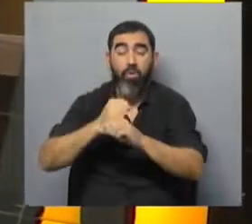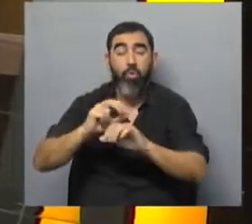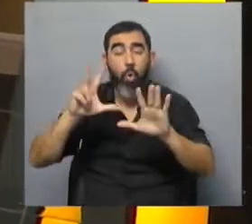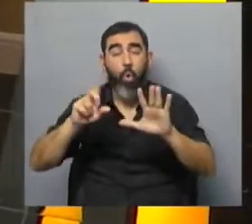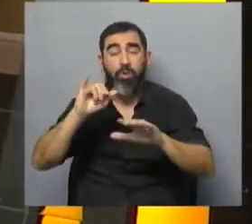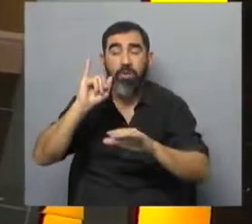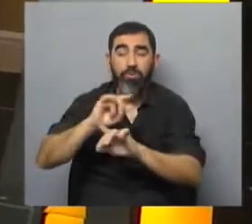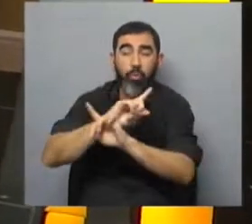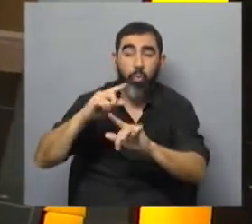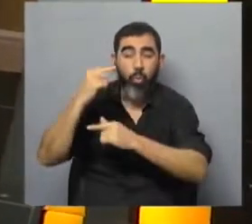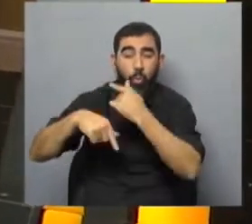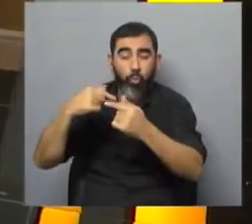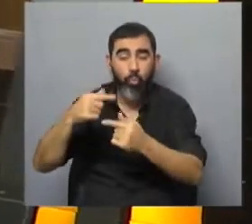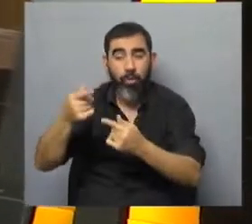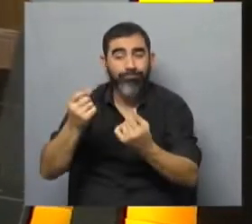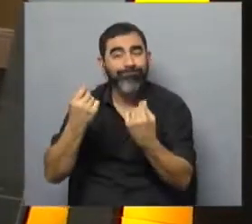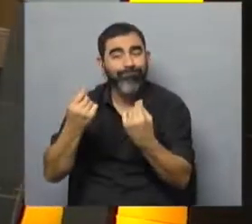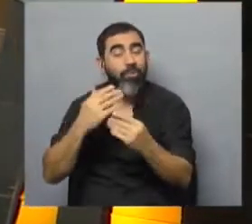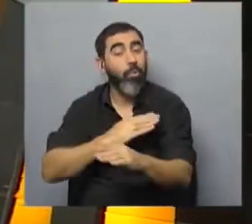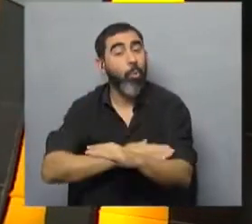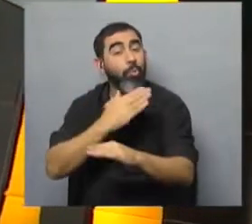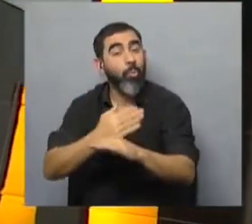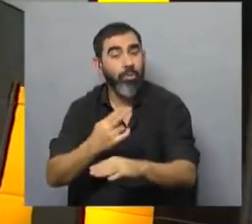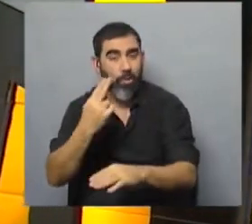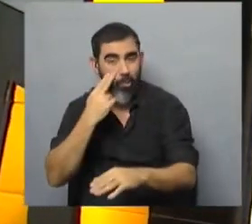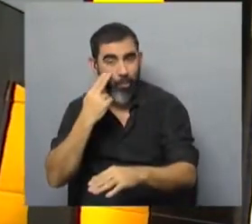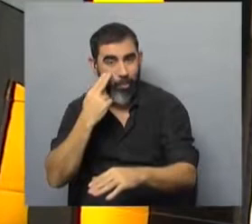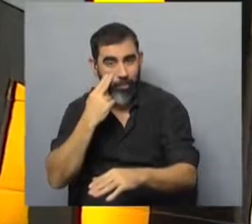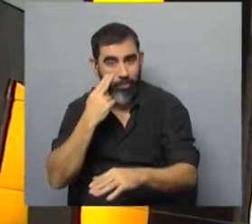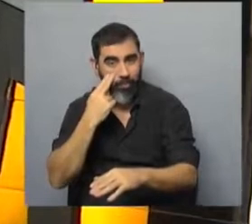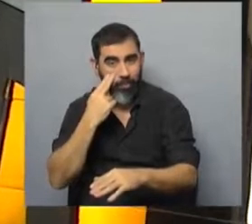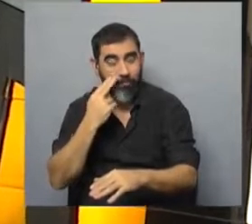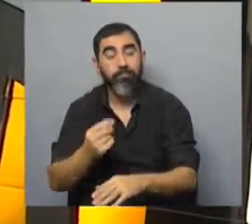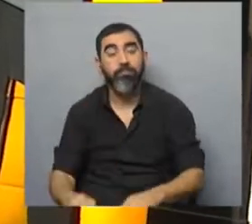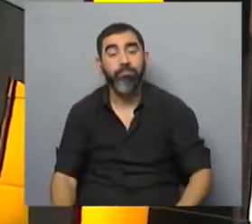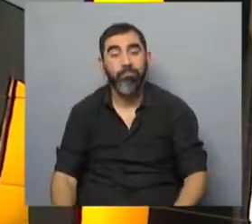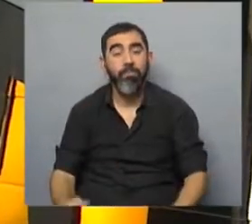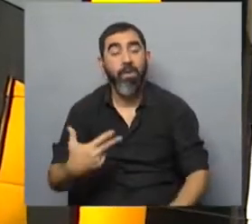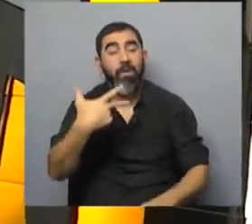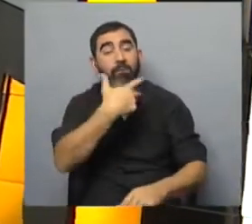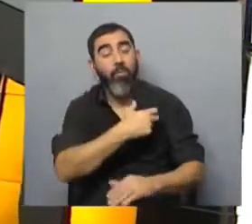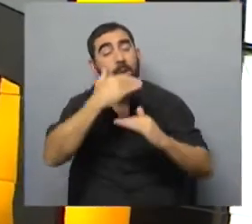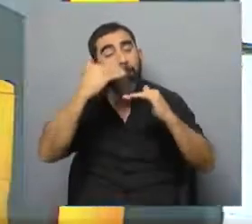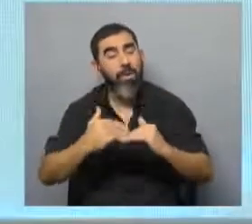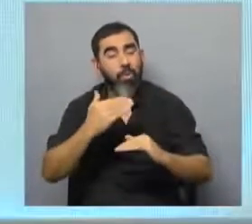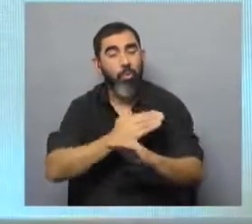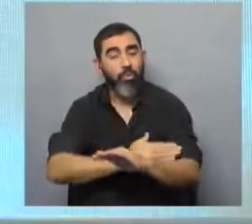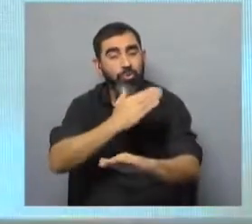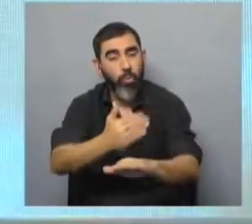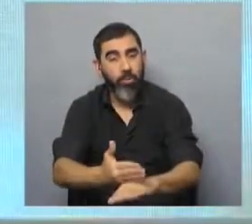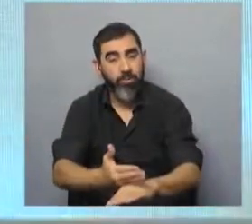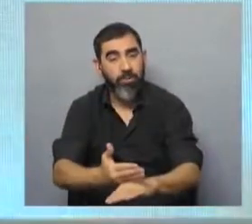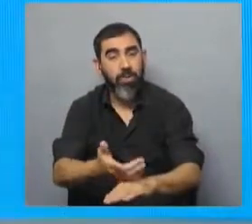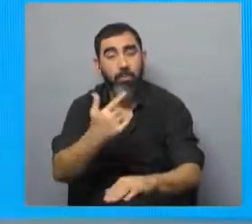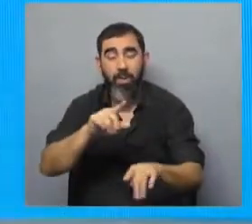seguirnos vacunando, era eso también, los efectos secundarios. Esta nueva vacuna es menos reactogénica, pero está